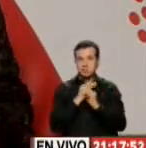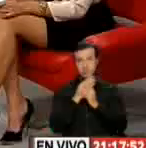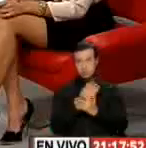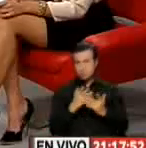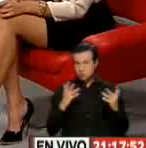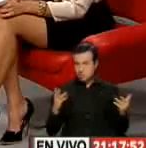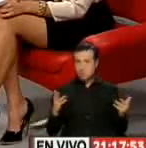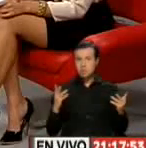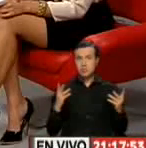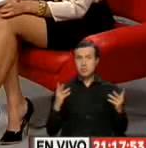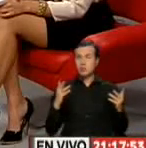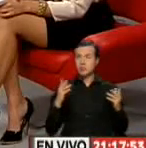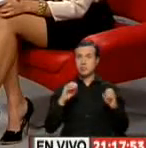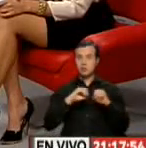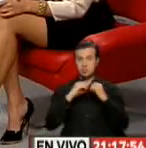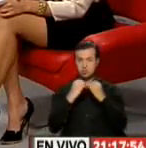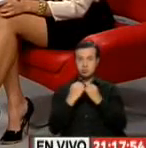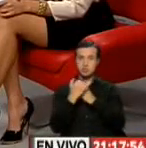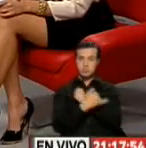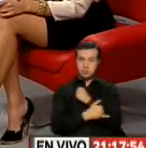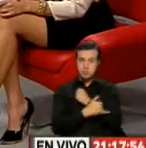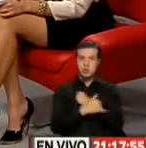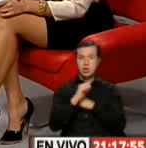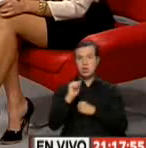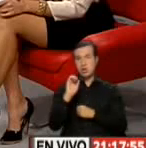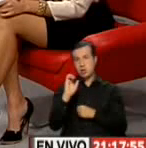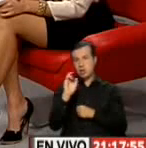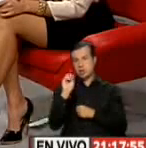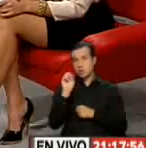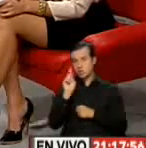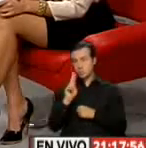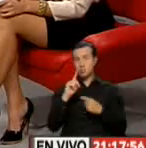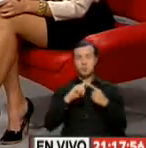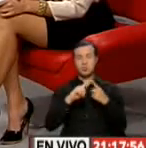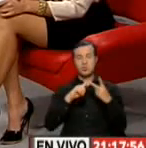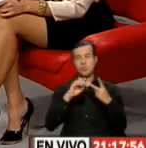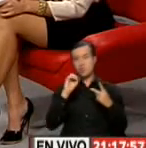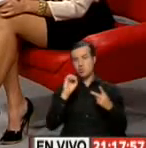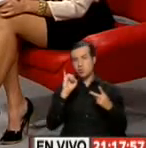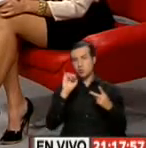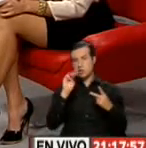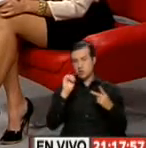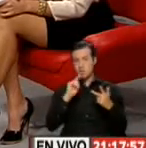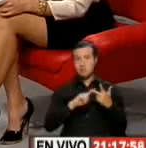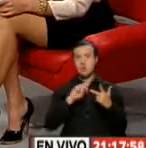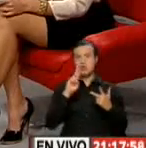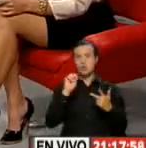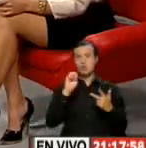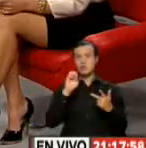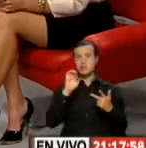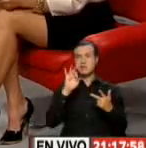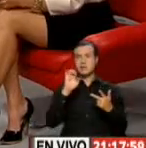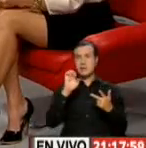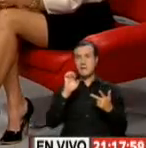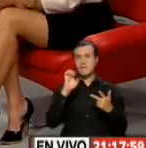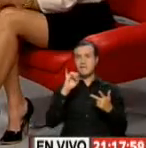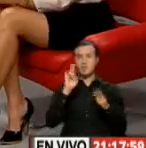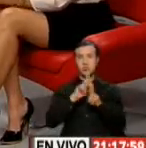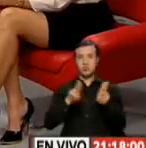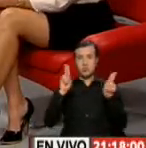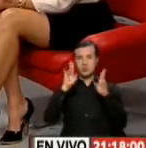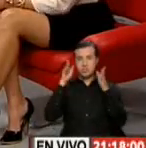son los multilaterales, para eso está ACNUR, para eso está la OIM, para esto está UNICEF, porque hay una cosa que no estamos